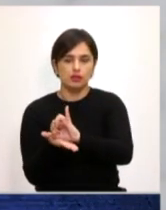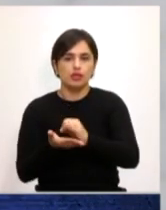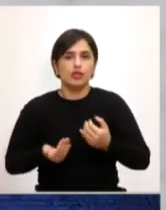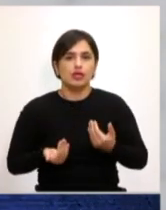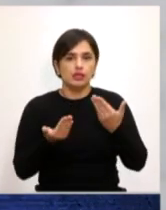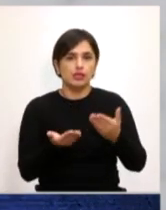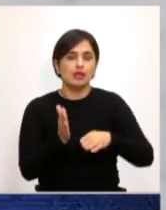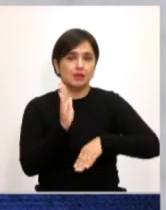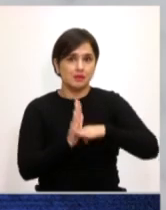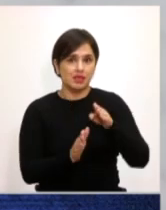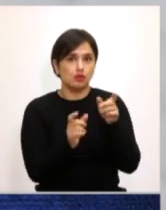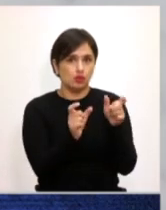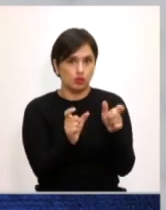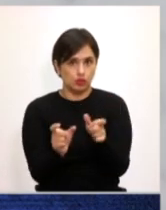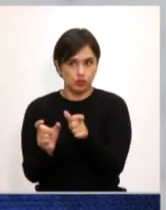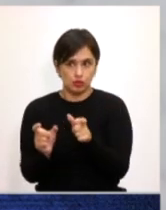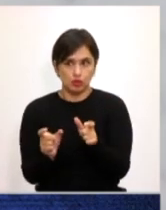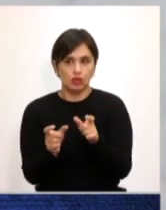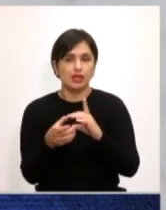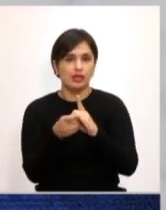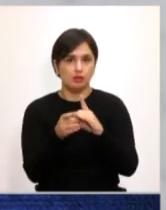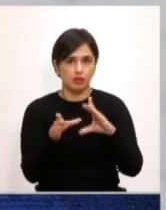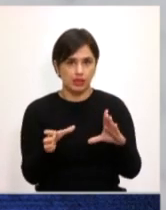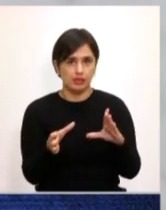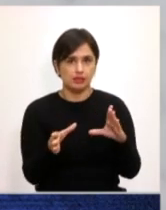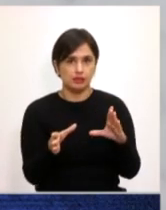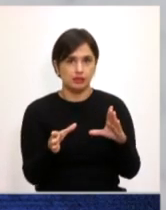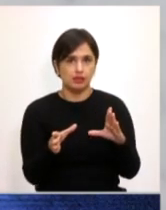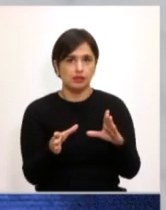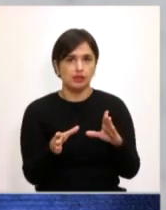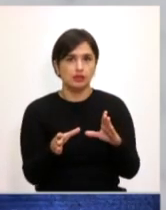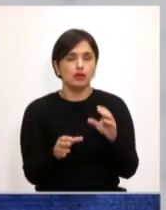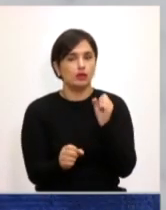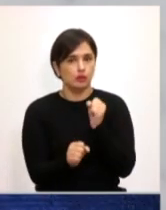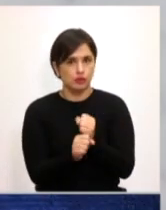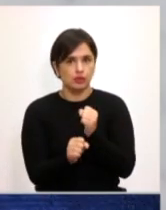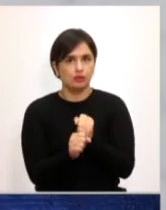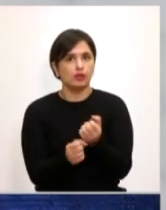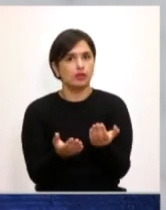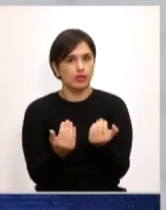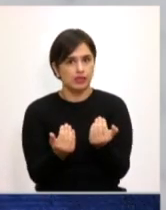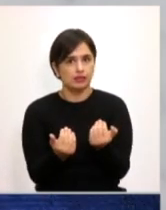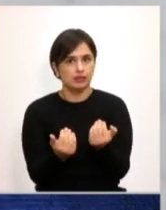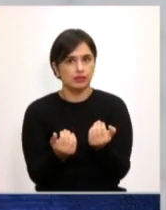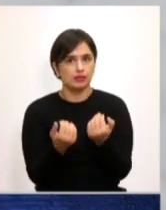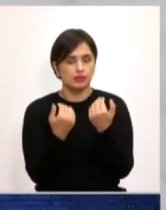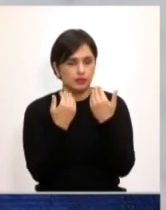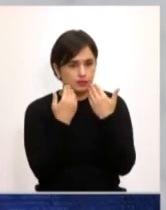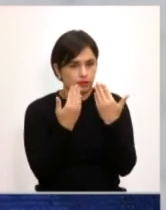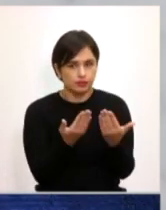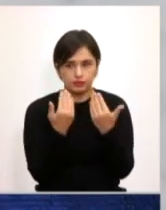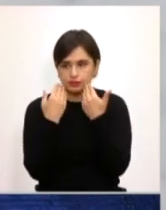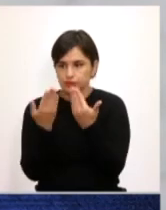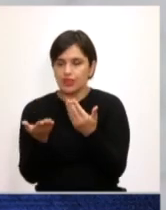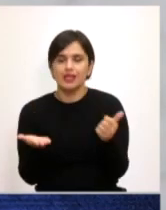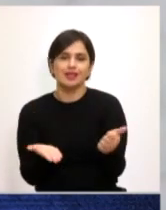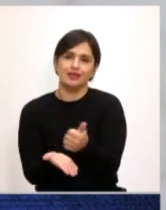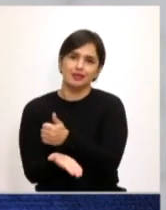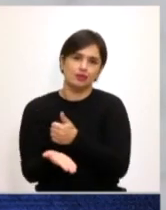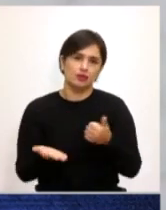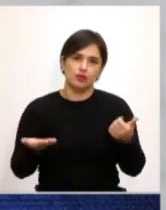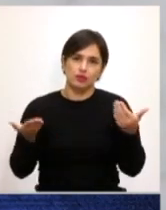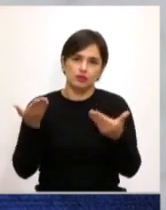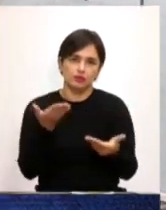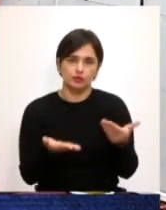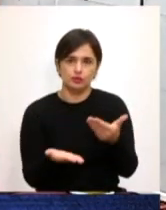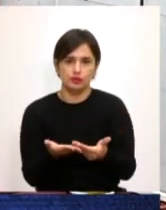mayor gobernabilidad a nuestra democracia, una tarea que requiere de la generosidad de todos los sectores.